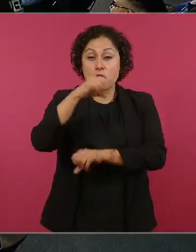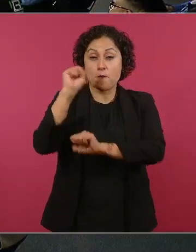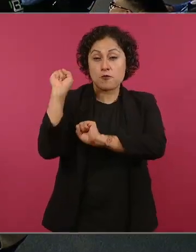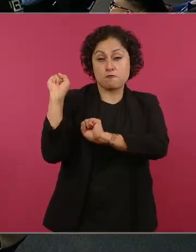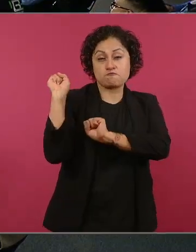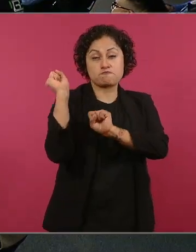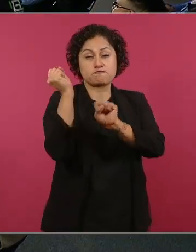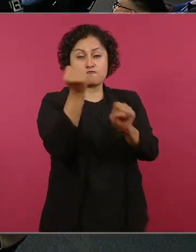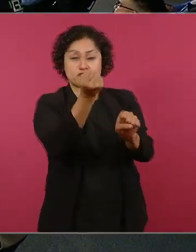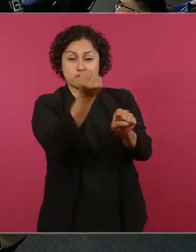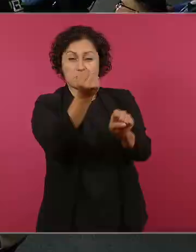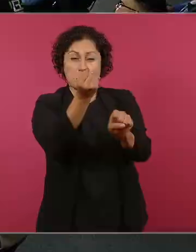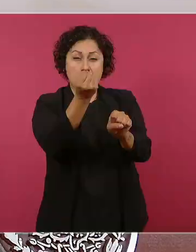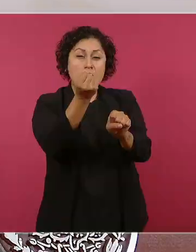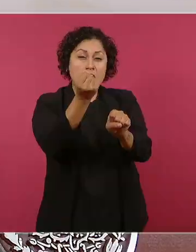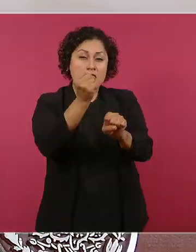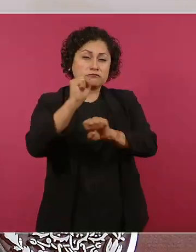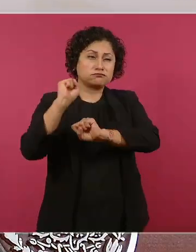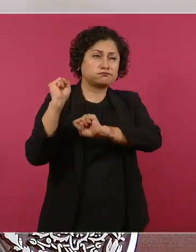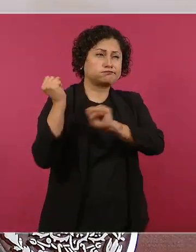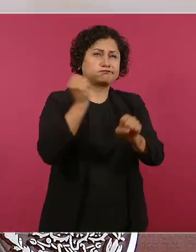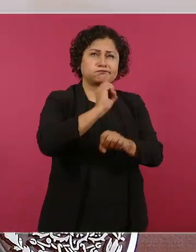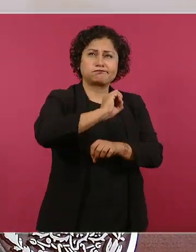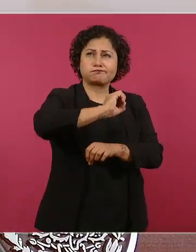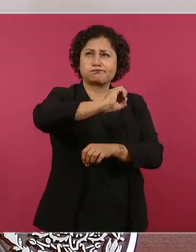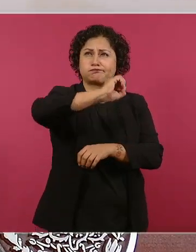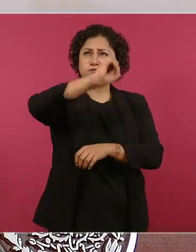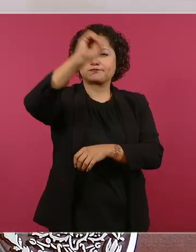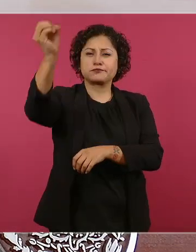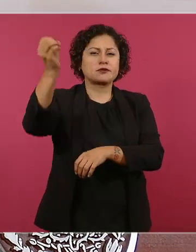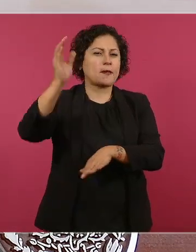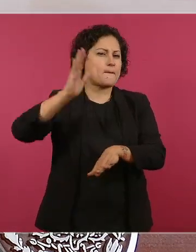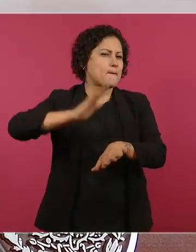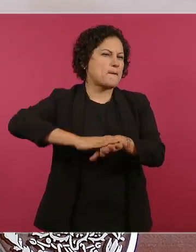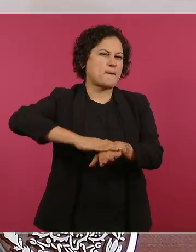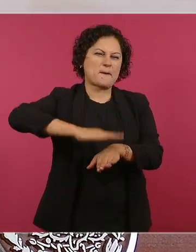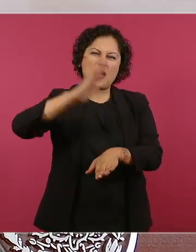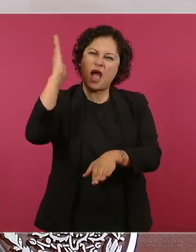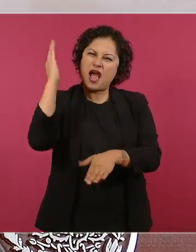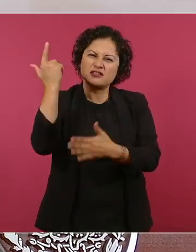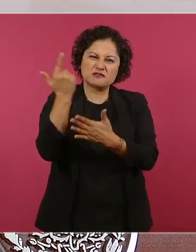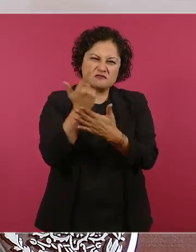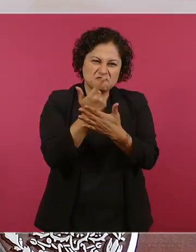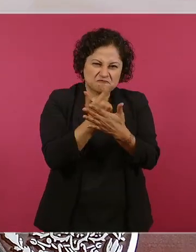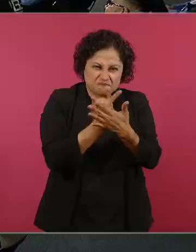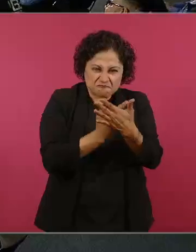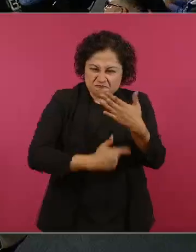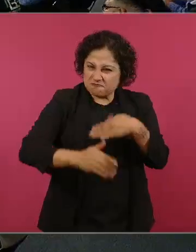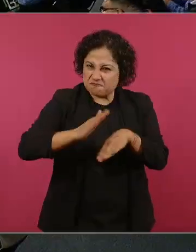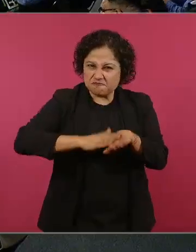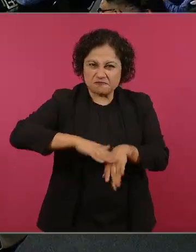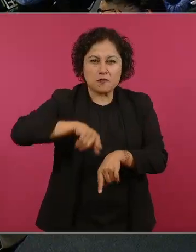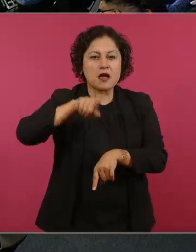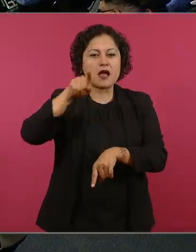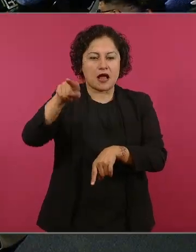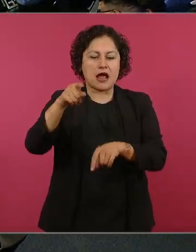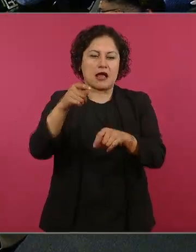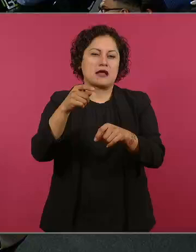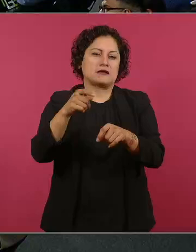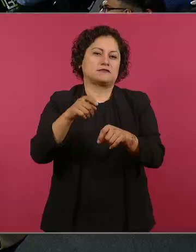jonrones ha conectado en grandes ligas.